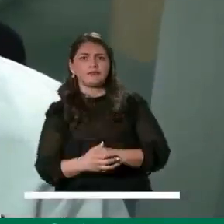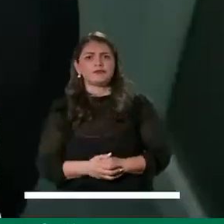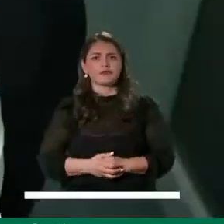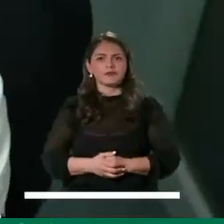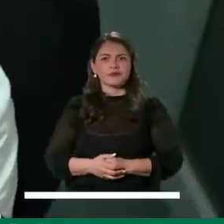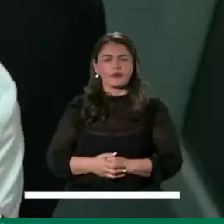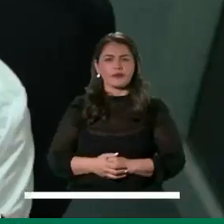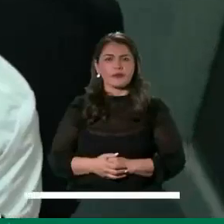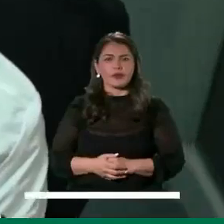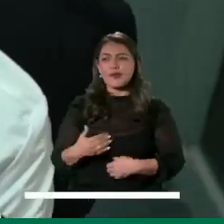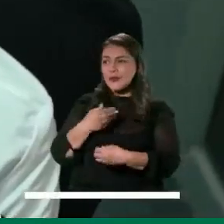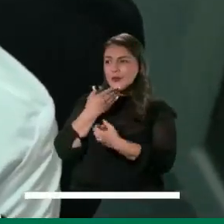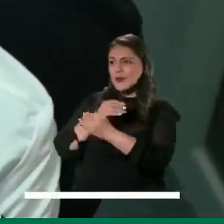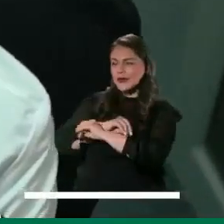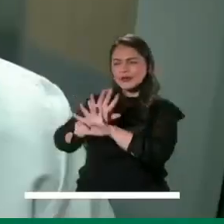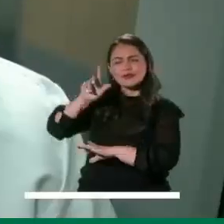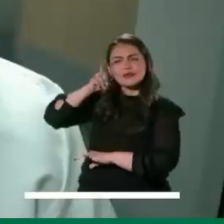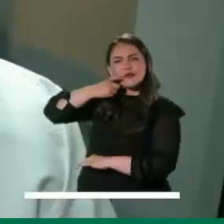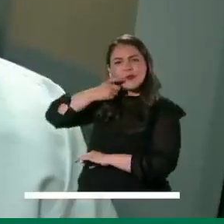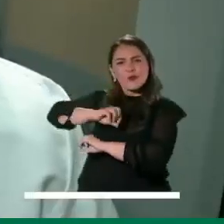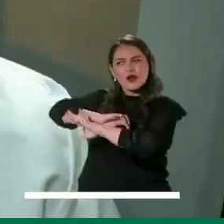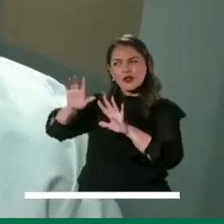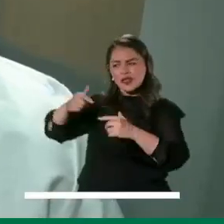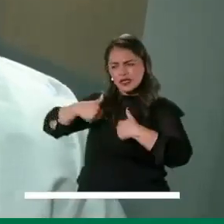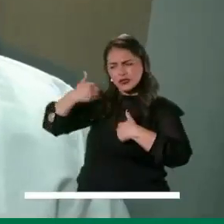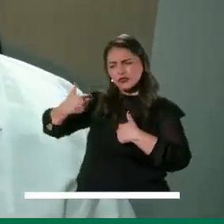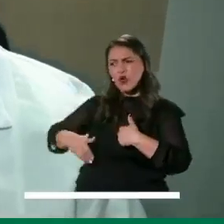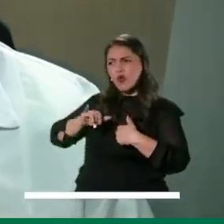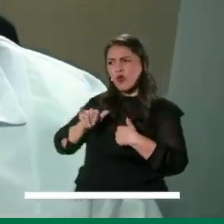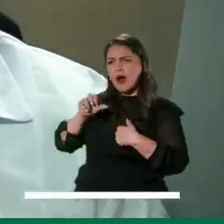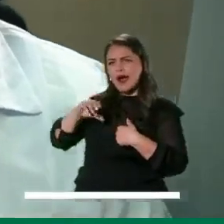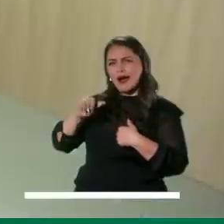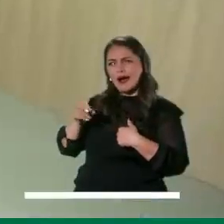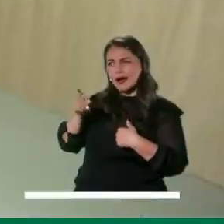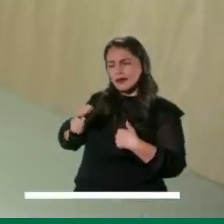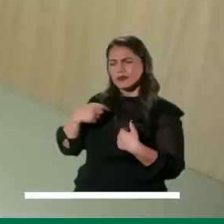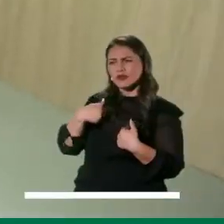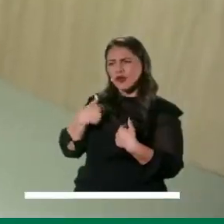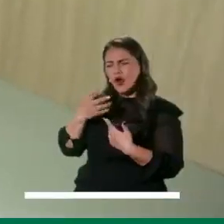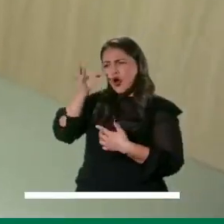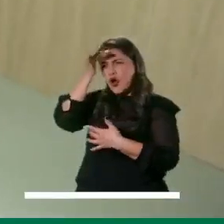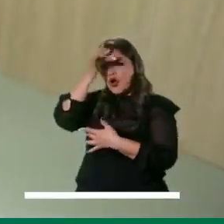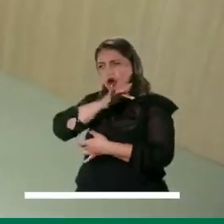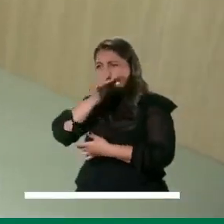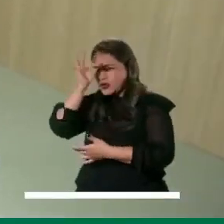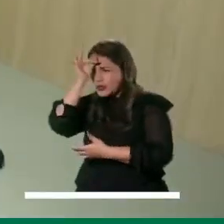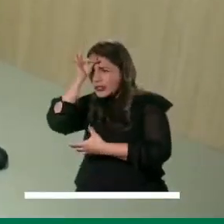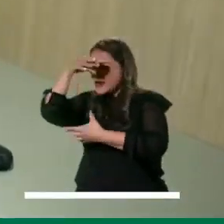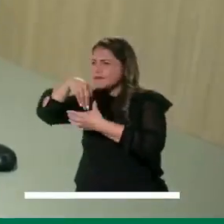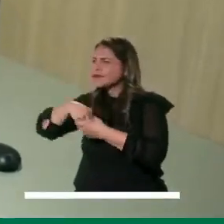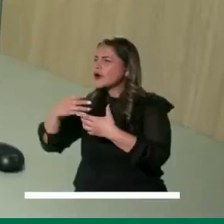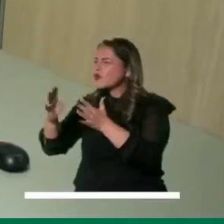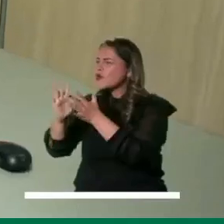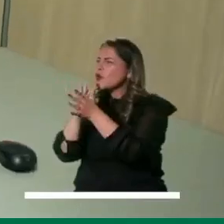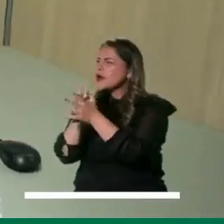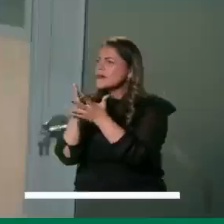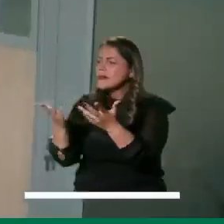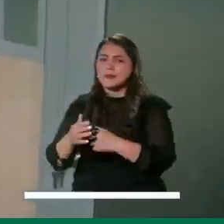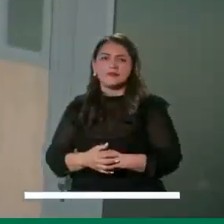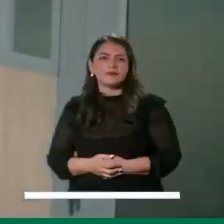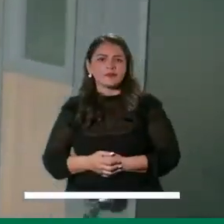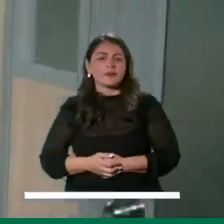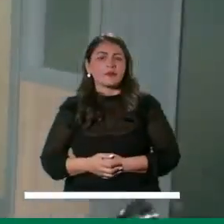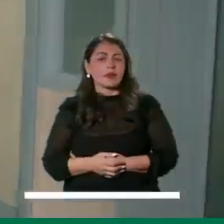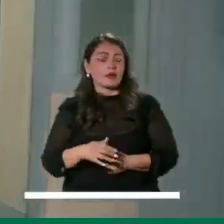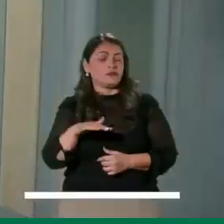Buenos días, yo soy el doctor Juan Carlos Botero del Hospital Mental de Antioquia. Cuénteme qué la trae por aquí. De